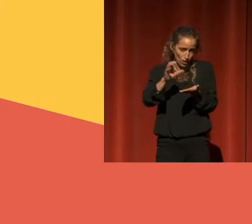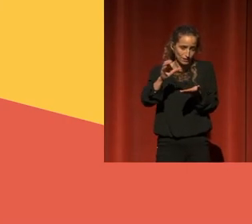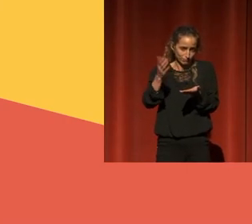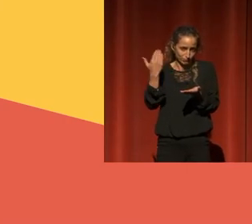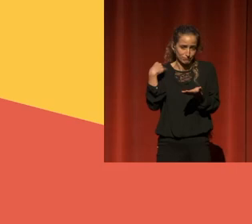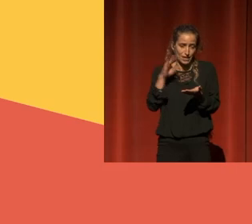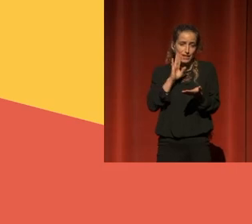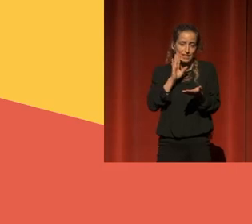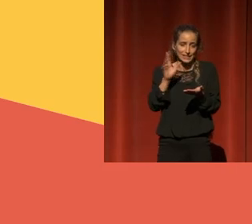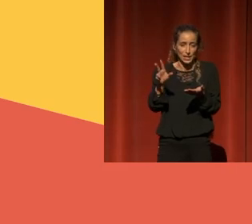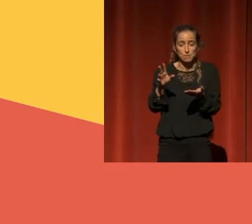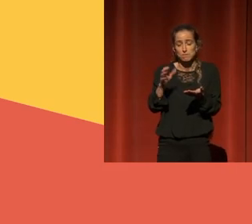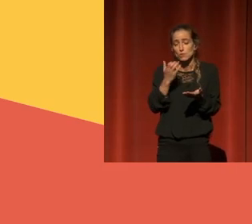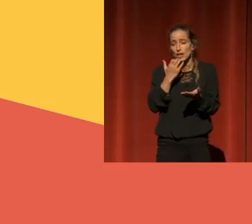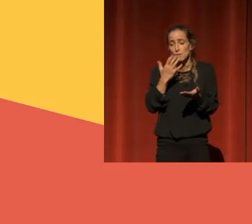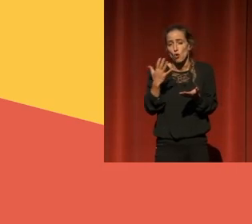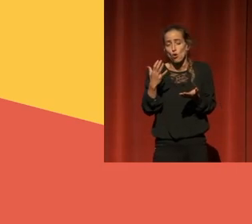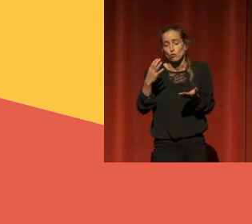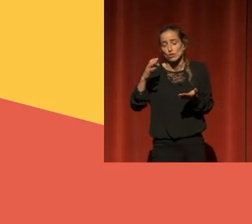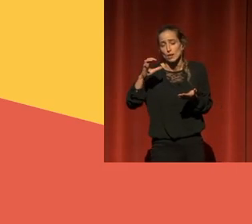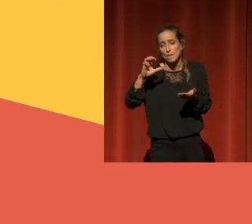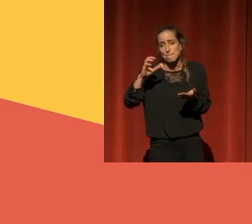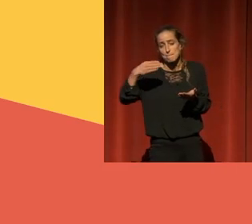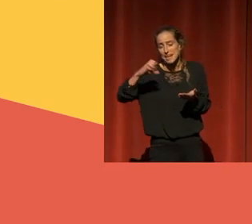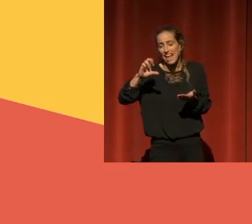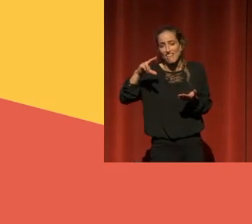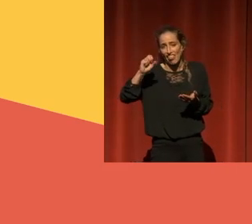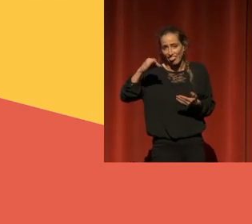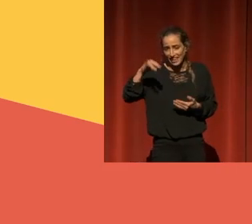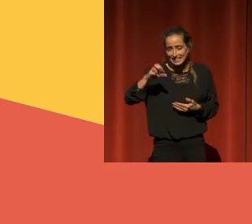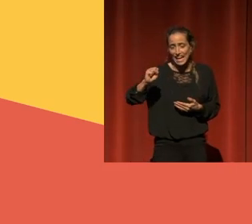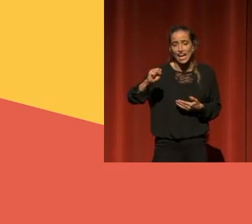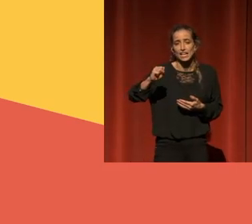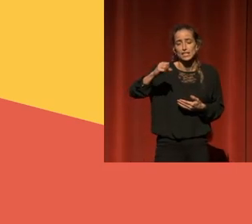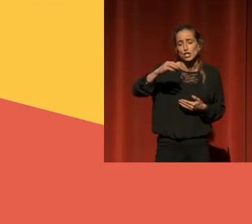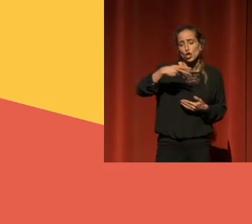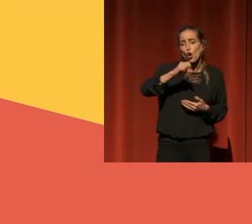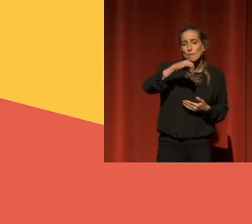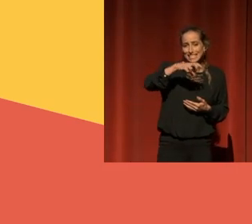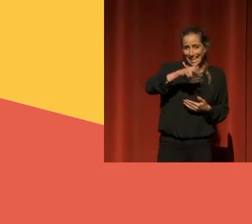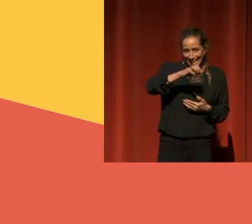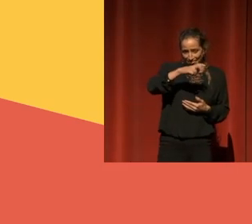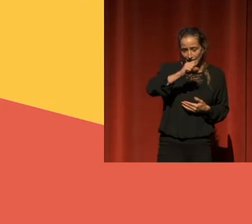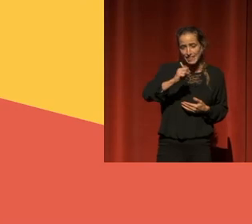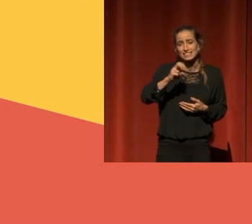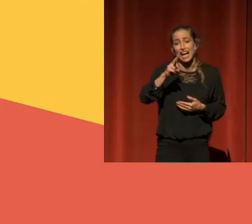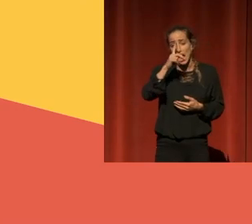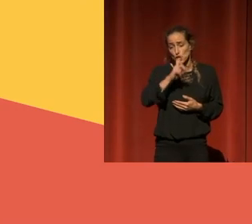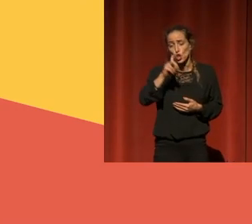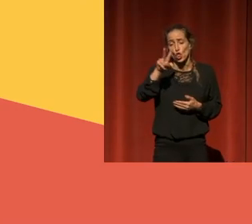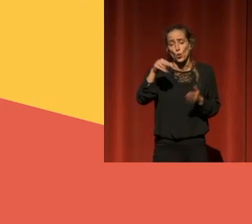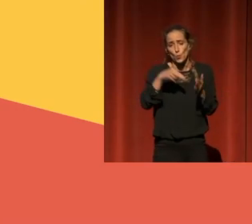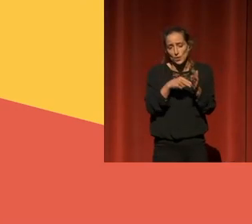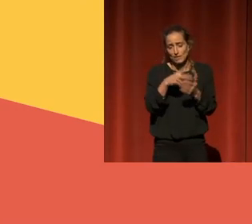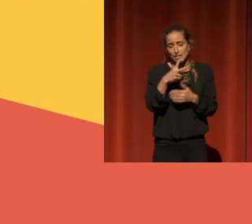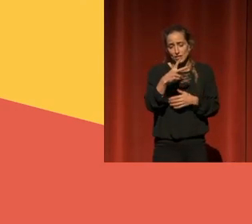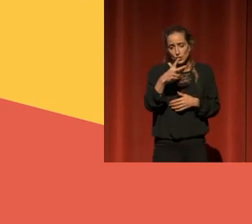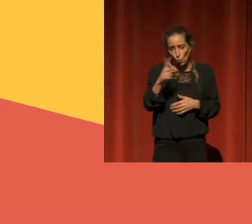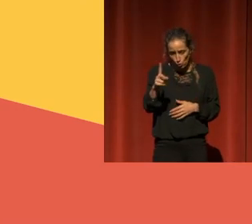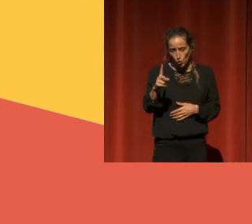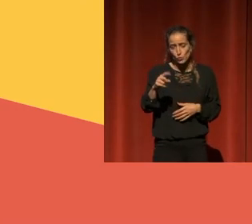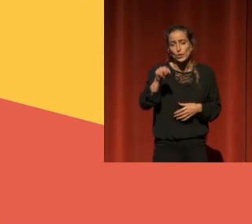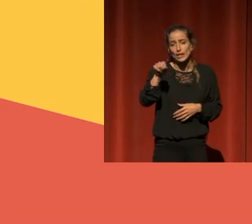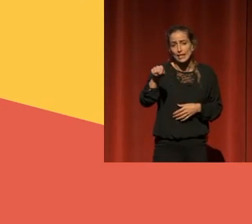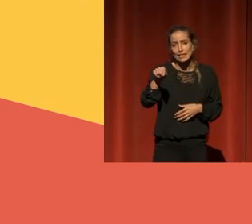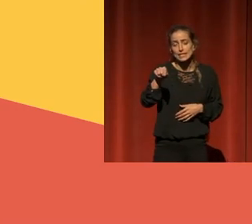Vera baceta y Gómez Hernández del 2021 ya propusieron espacios para la